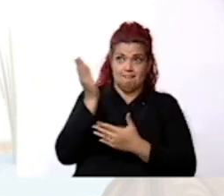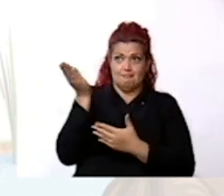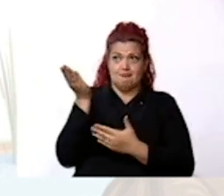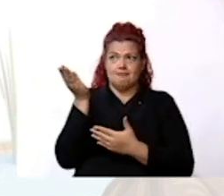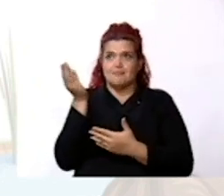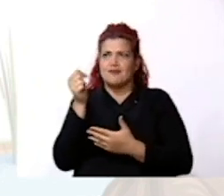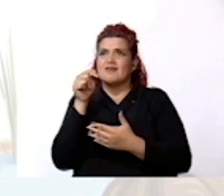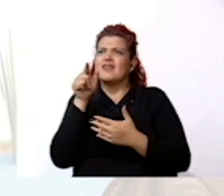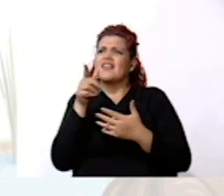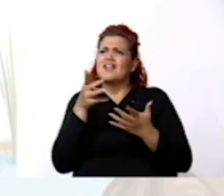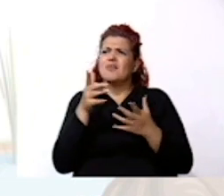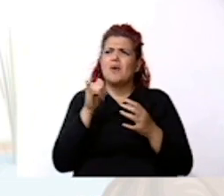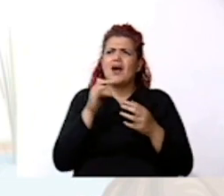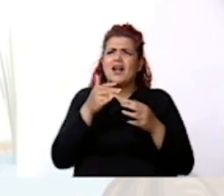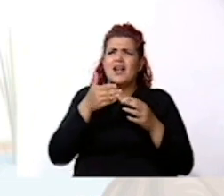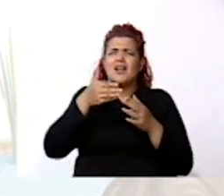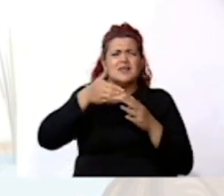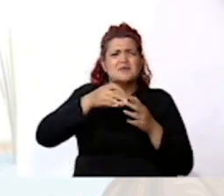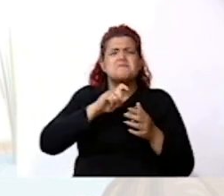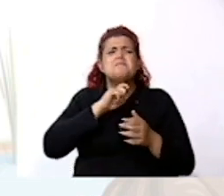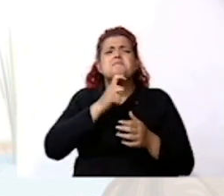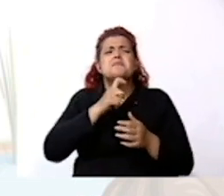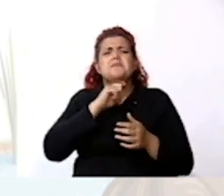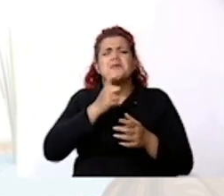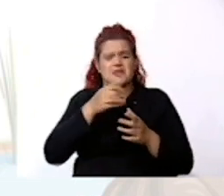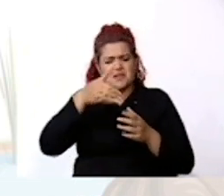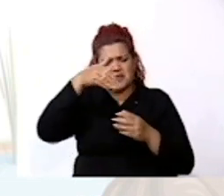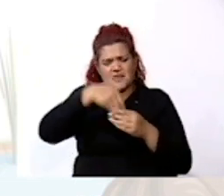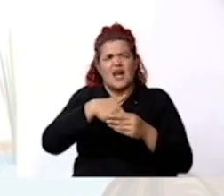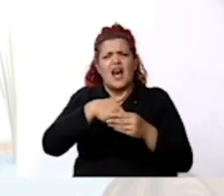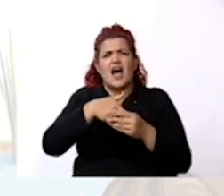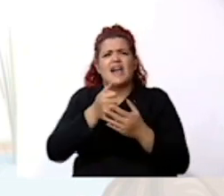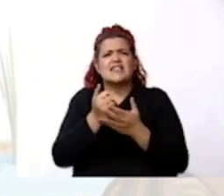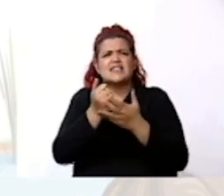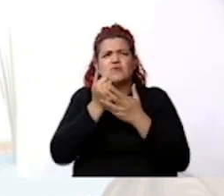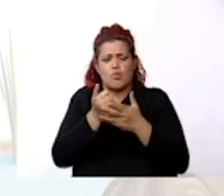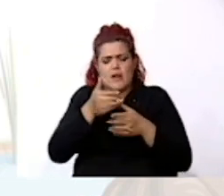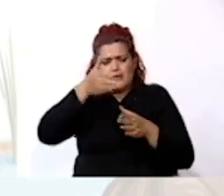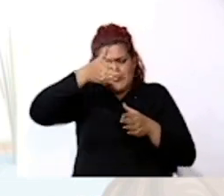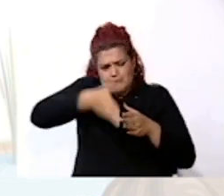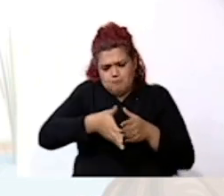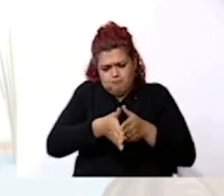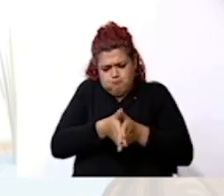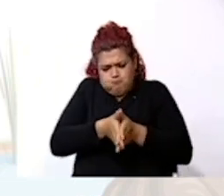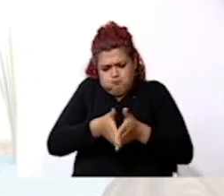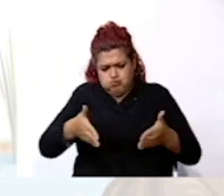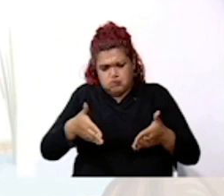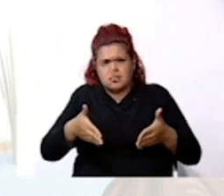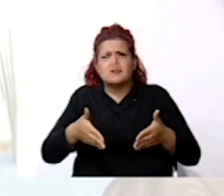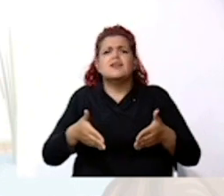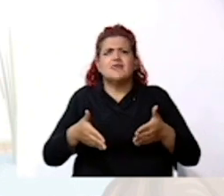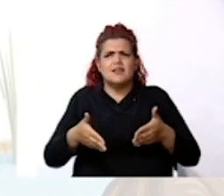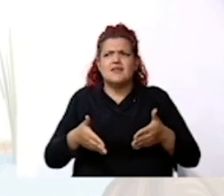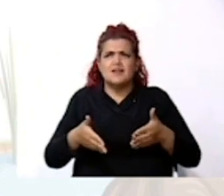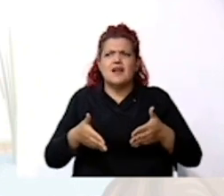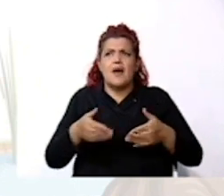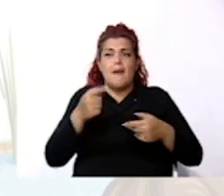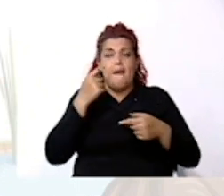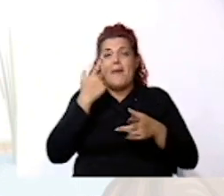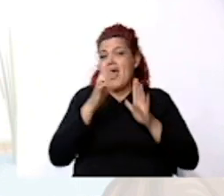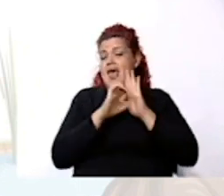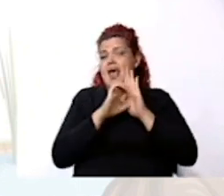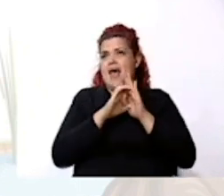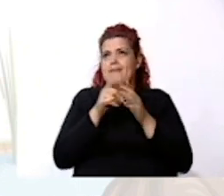una especie, un pedazo de metal que nos ayuda a separar otro objeto. En ese caso, ahí